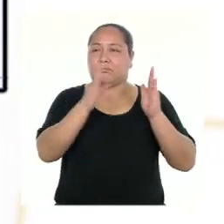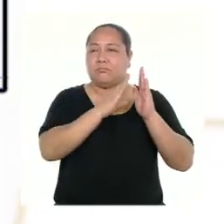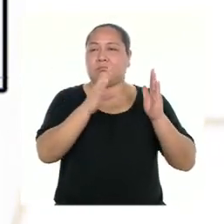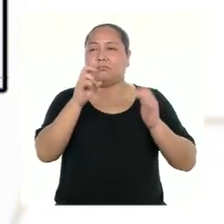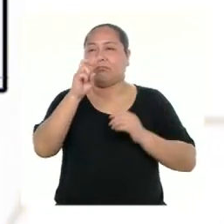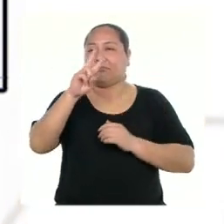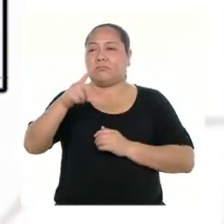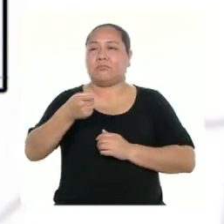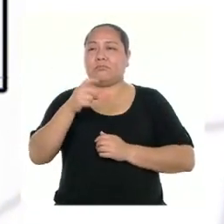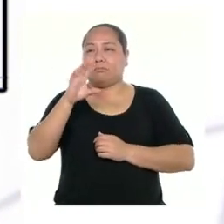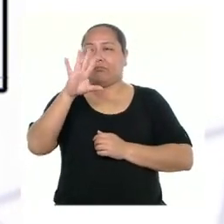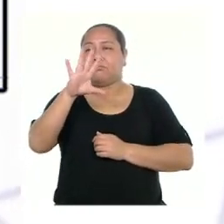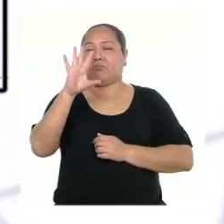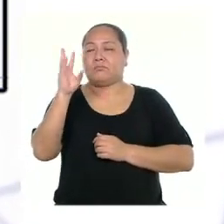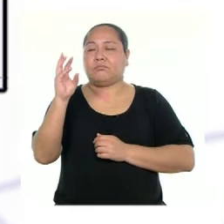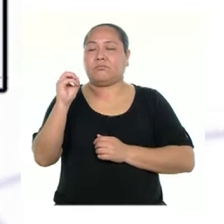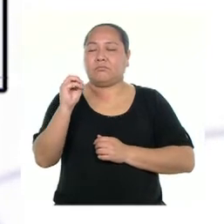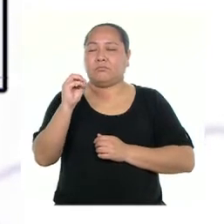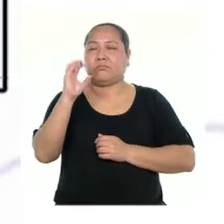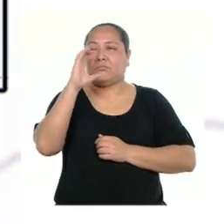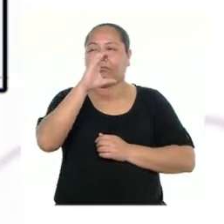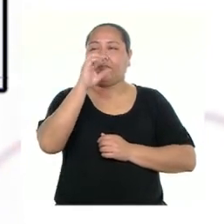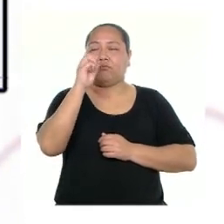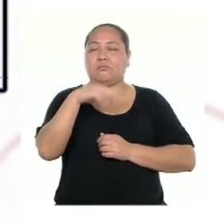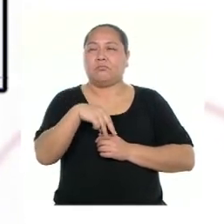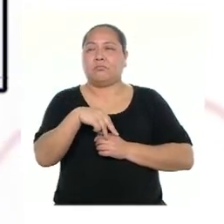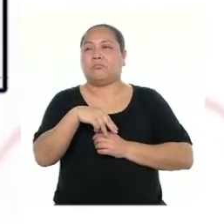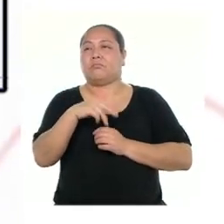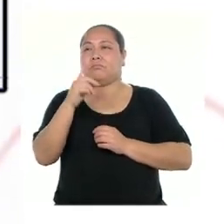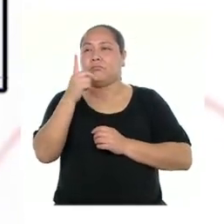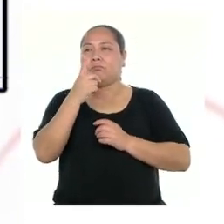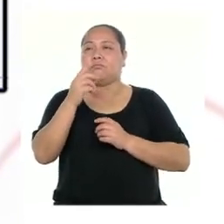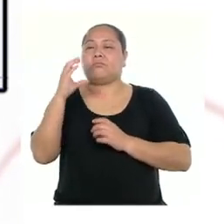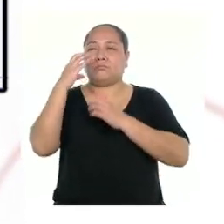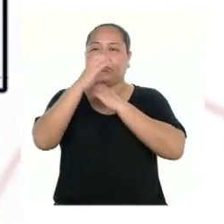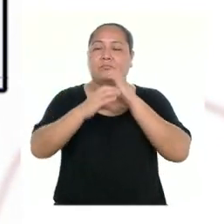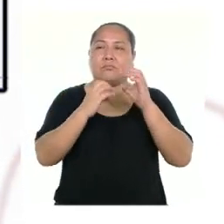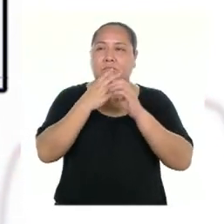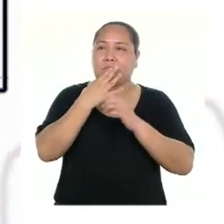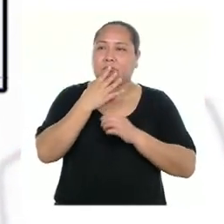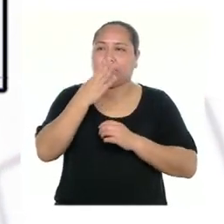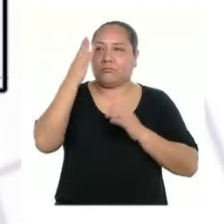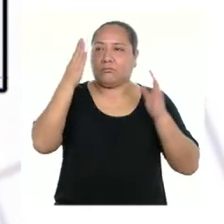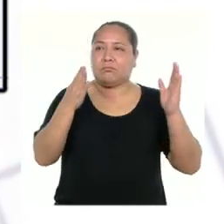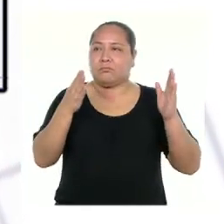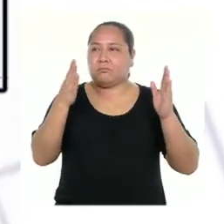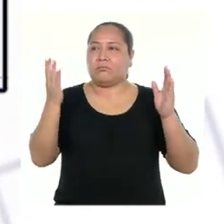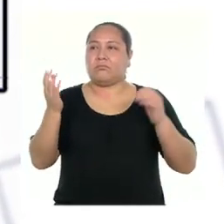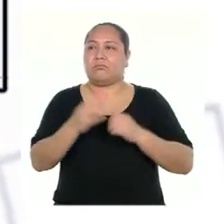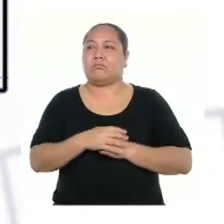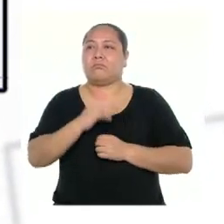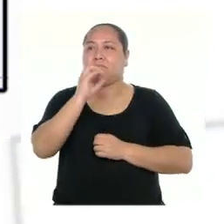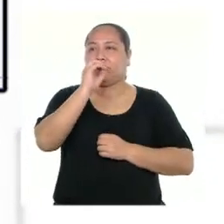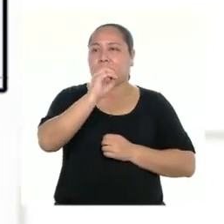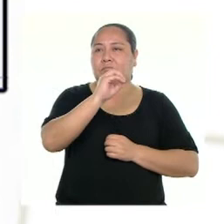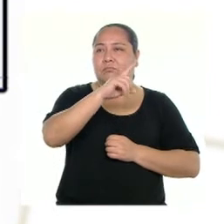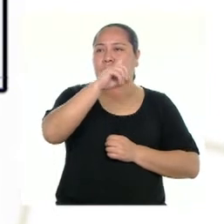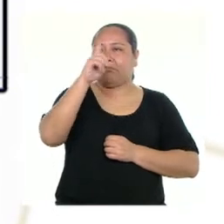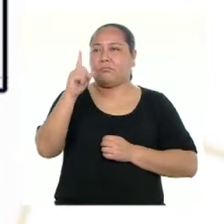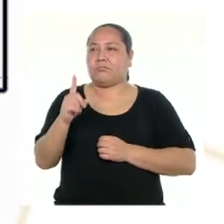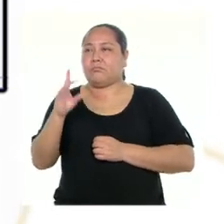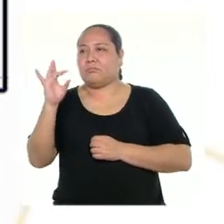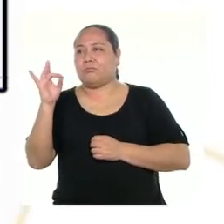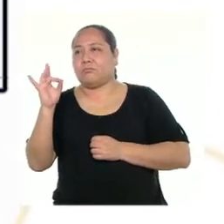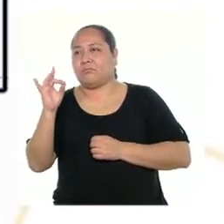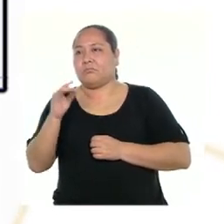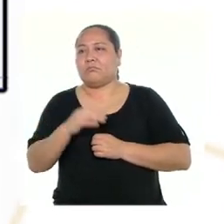mide 2,50 centímetros, línea celeste. Finalmente, de 0 hasta 80 kilómetros